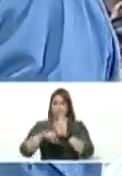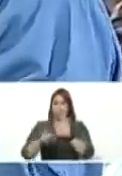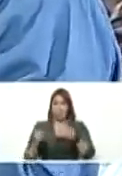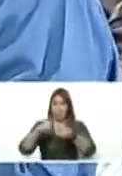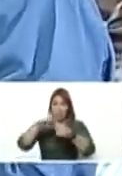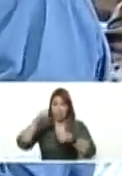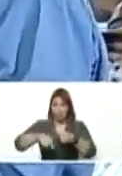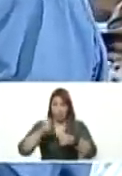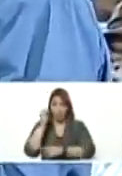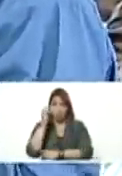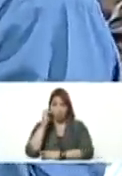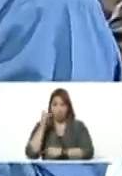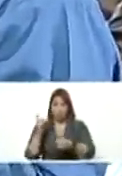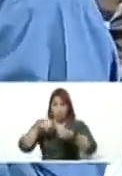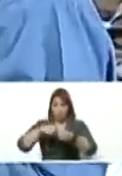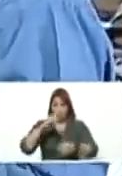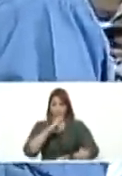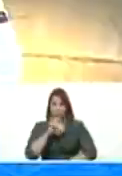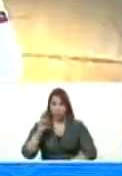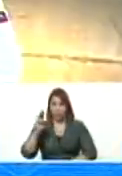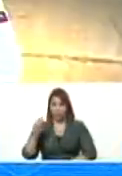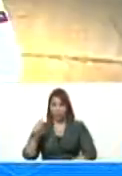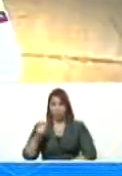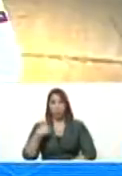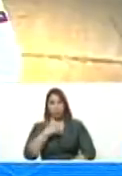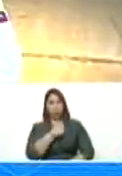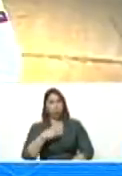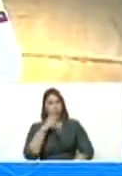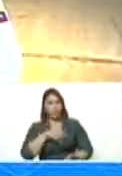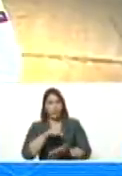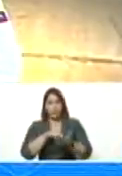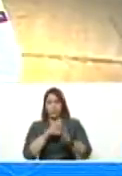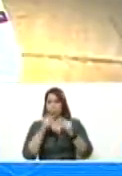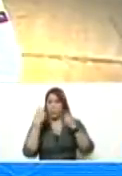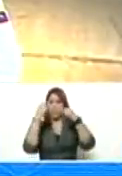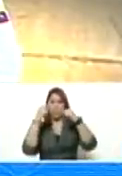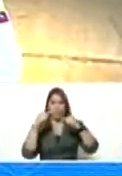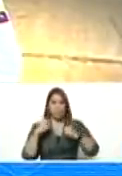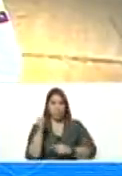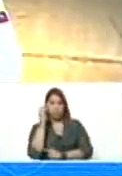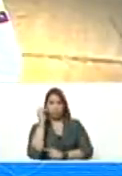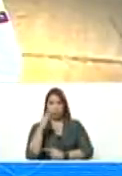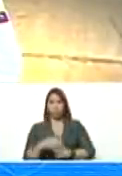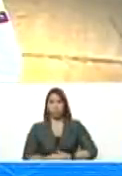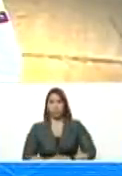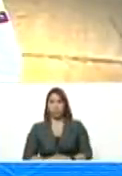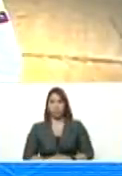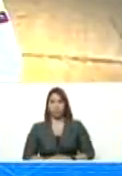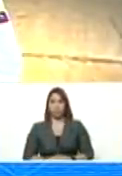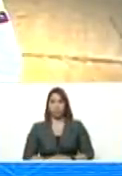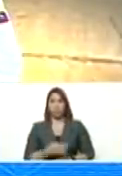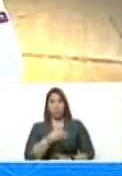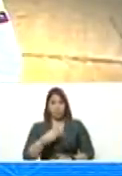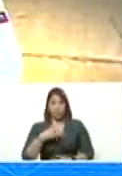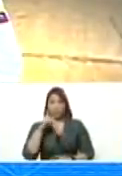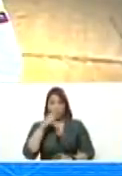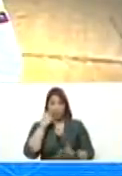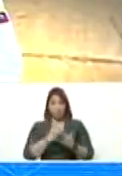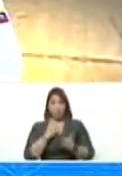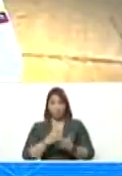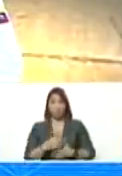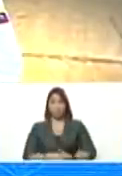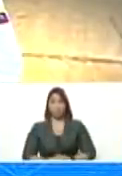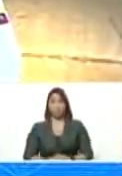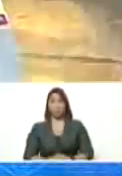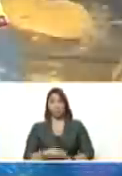por supuesto, del Congreso también, de la Central. Bueno, yo quiero participar en todas las fases del Congreso. Perfecto, presidente. Y quiero que, fíjate, Le